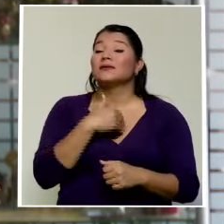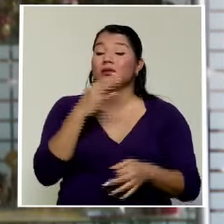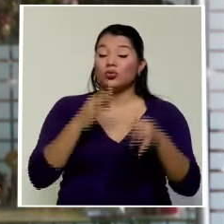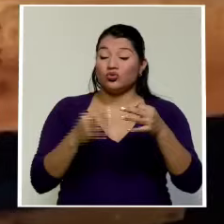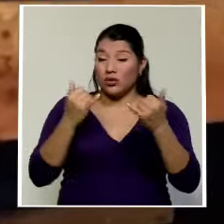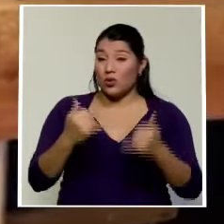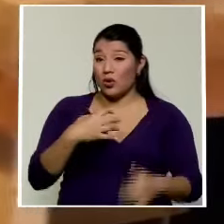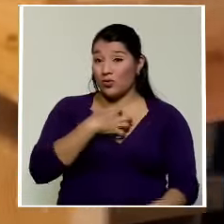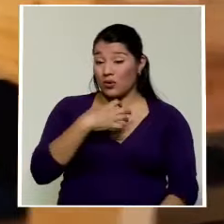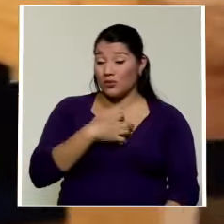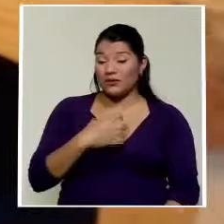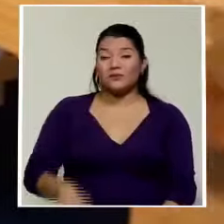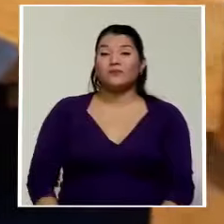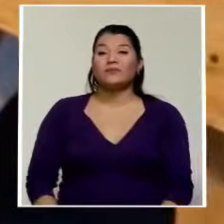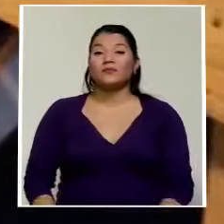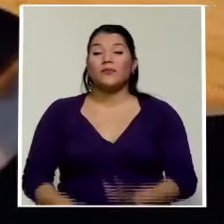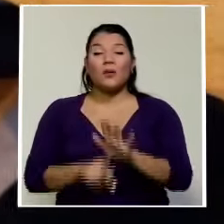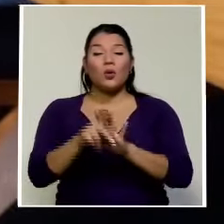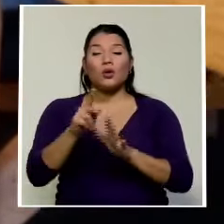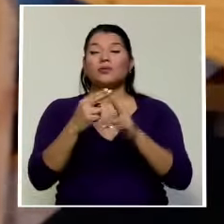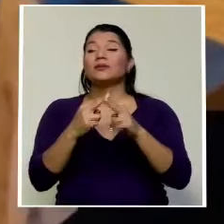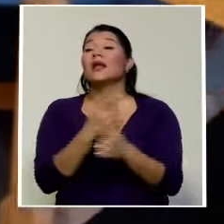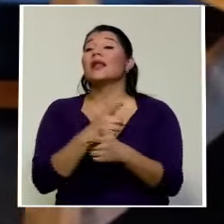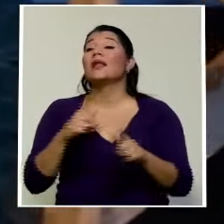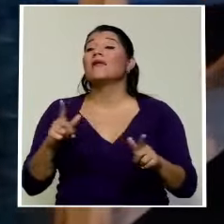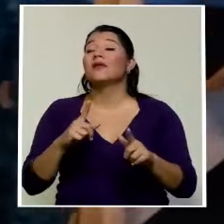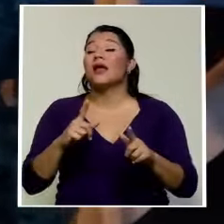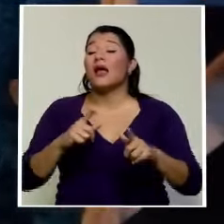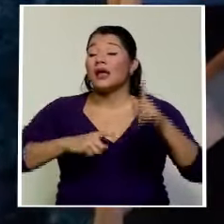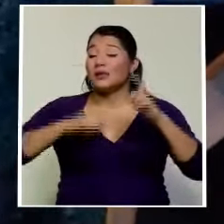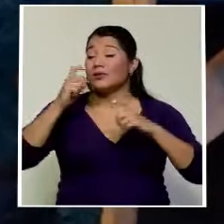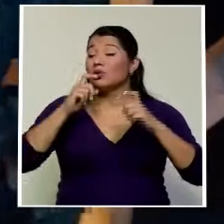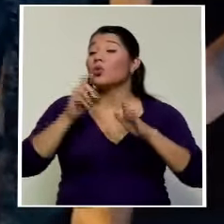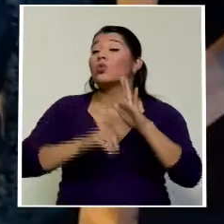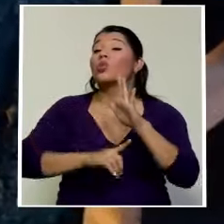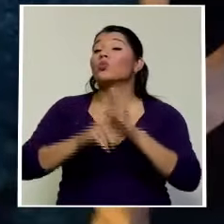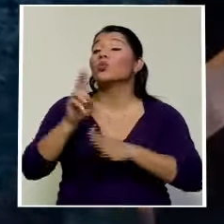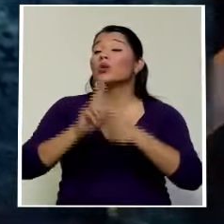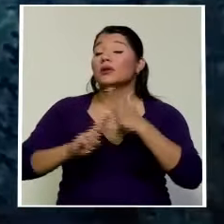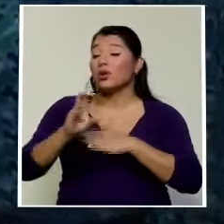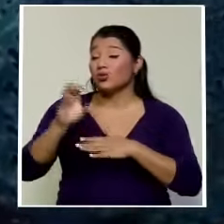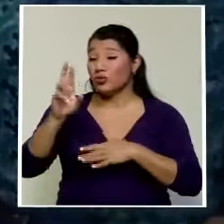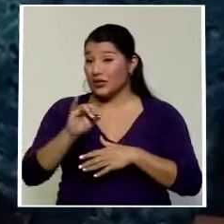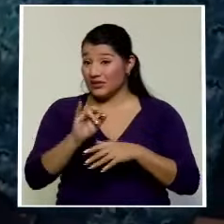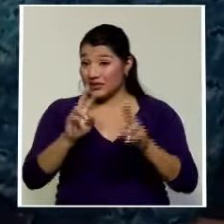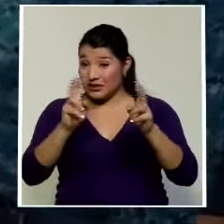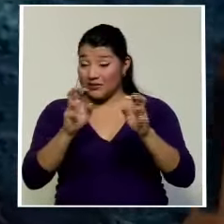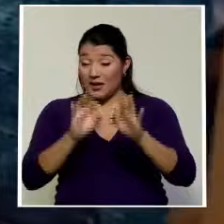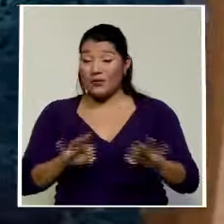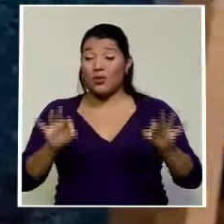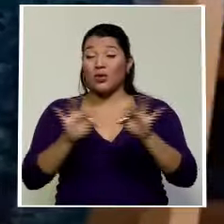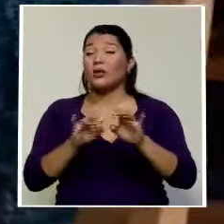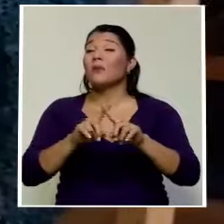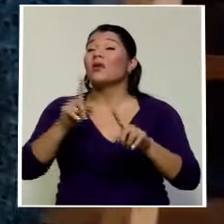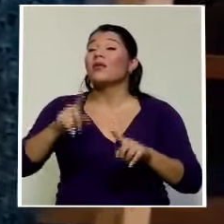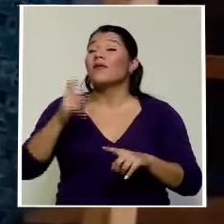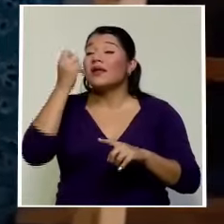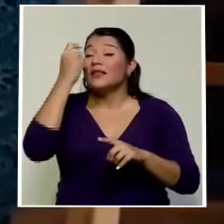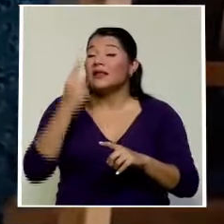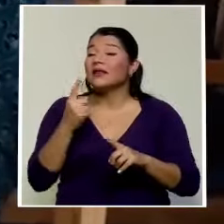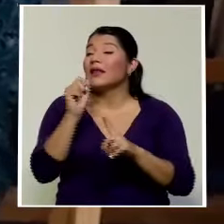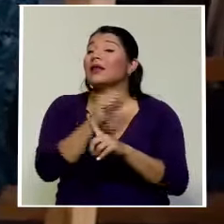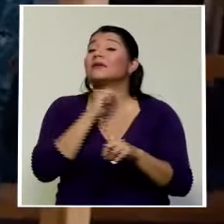respecto. En el caso del programa de libertad de expresión de la UCR, consideran que es un tema que preocupa, pero que también hay que entender el contexto de la